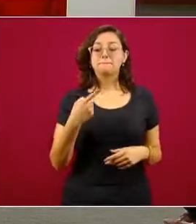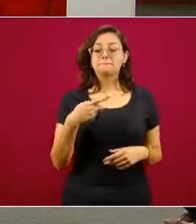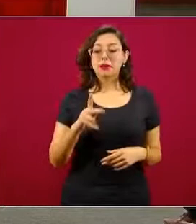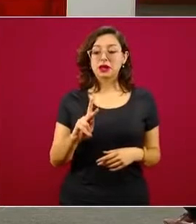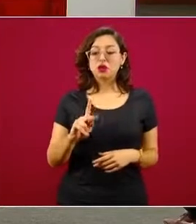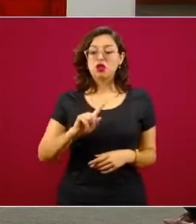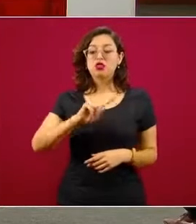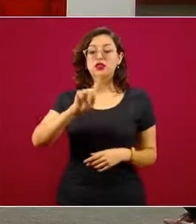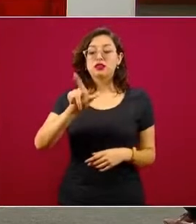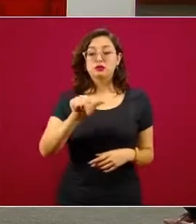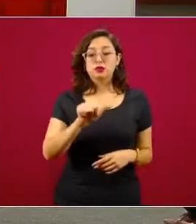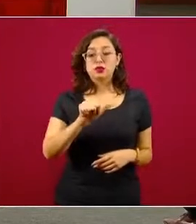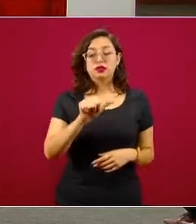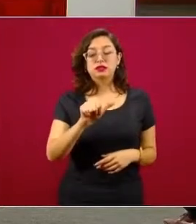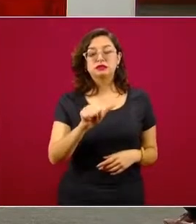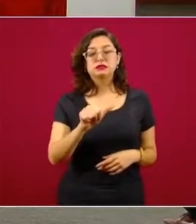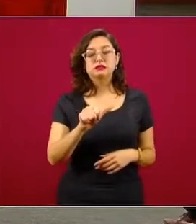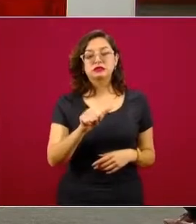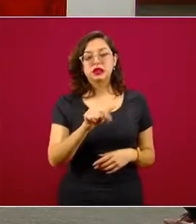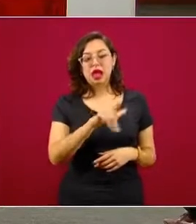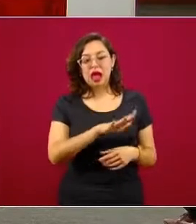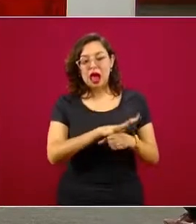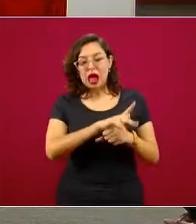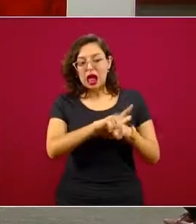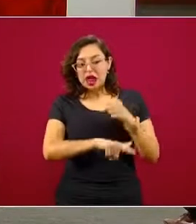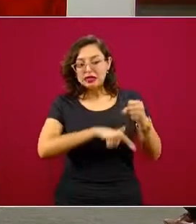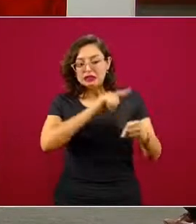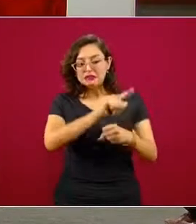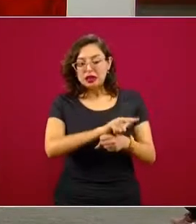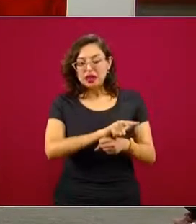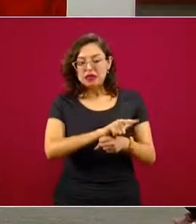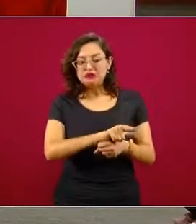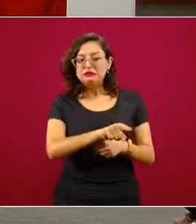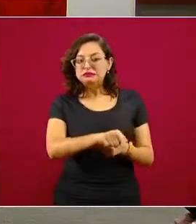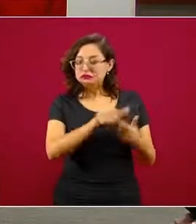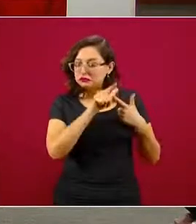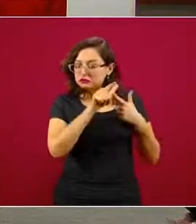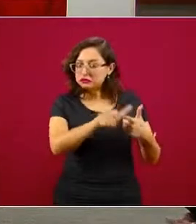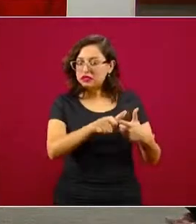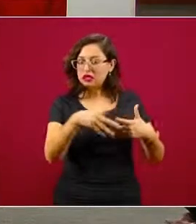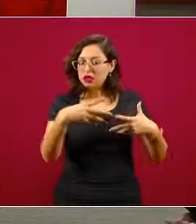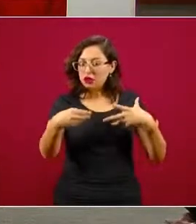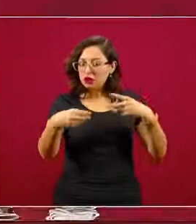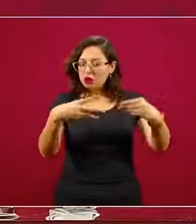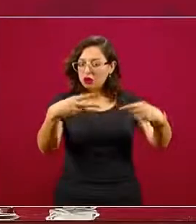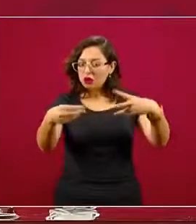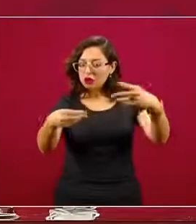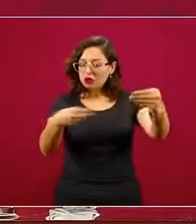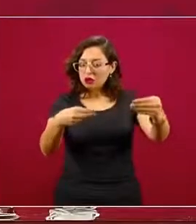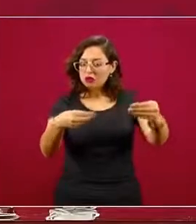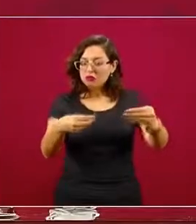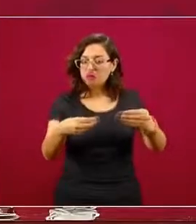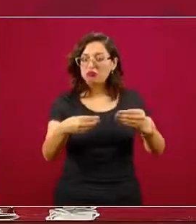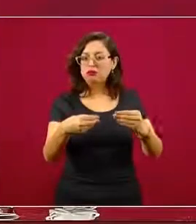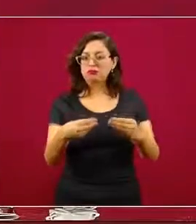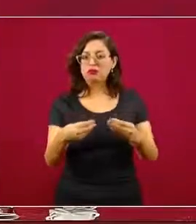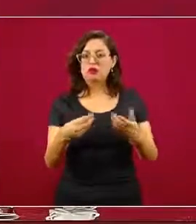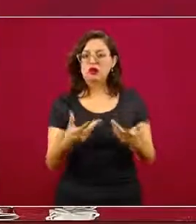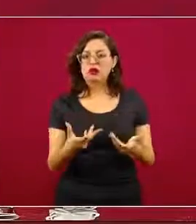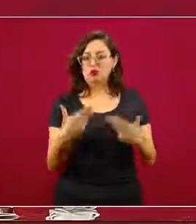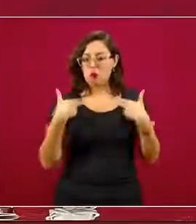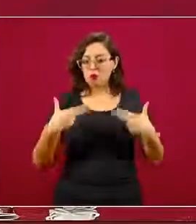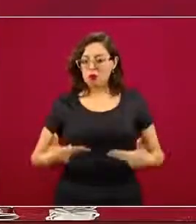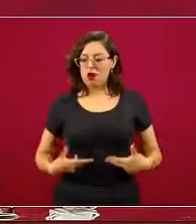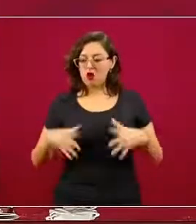interesó el tema de si los animales, distintas especies de animales, podían continuar siendo reservorios y seguir resembrando